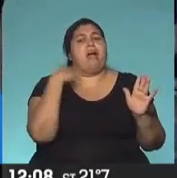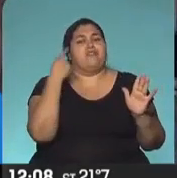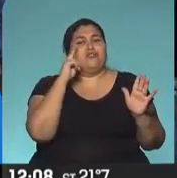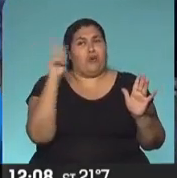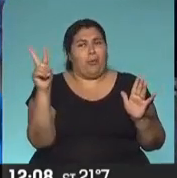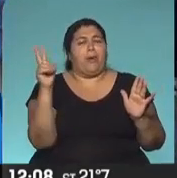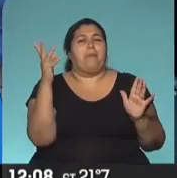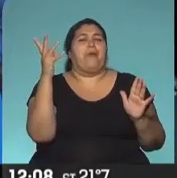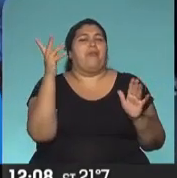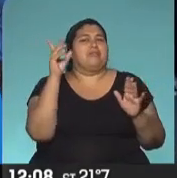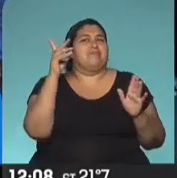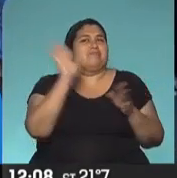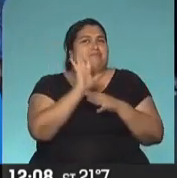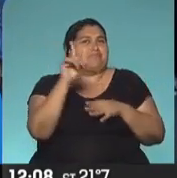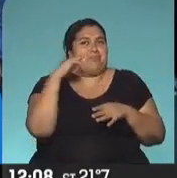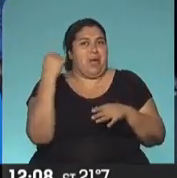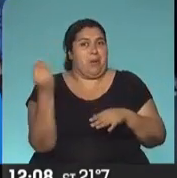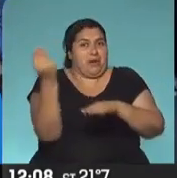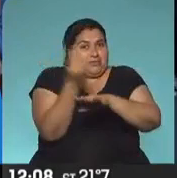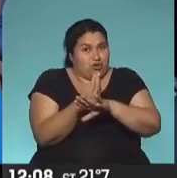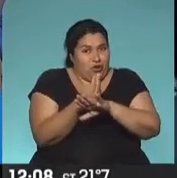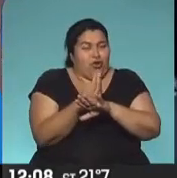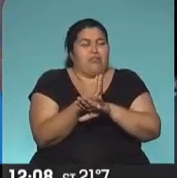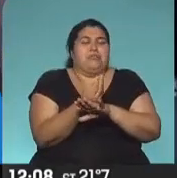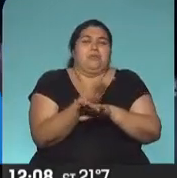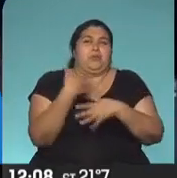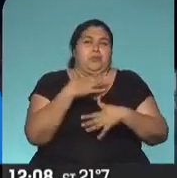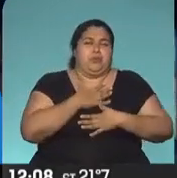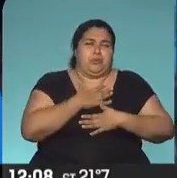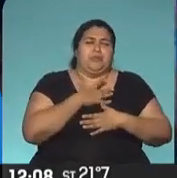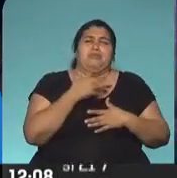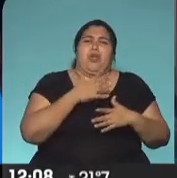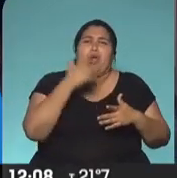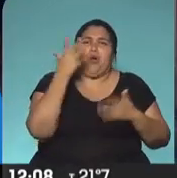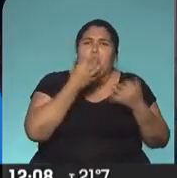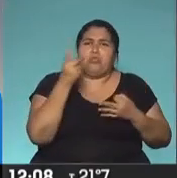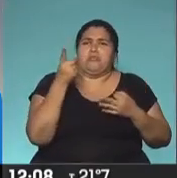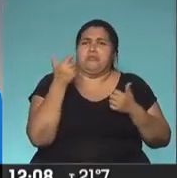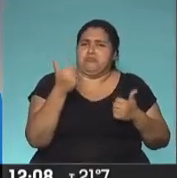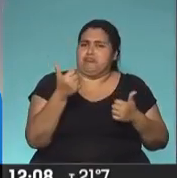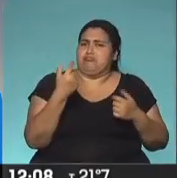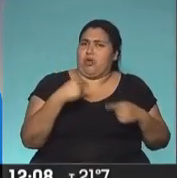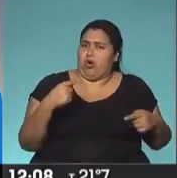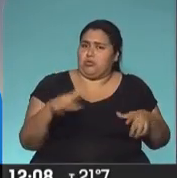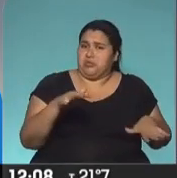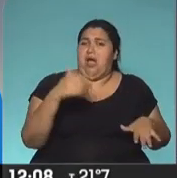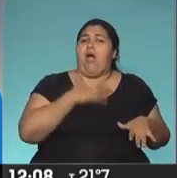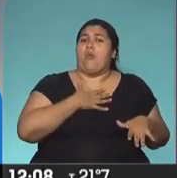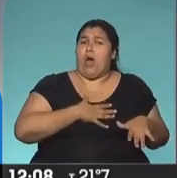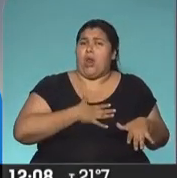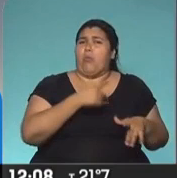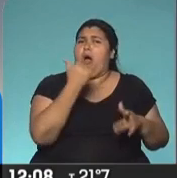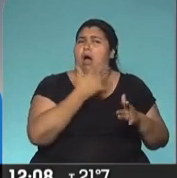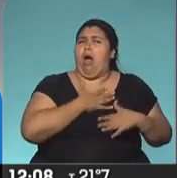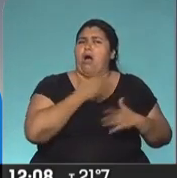Fernández como una muestra y un acto de patriotismo, un acto de justicia. Recordemos que el cuerpo de Evita fue maltratado incluso